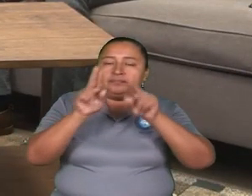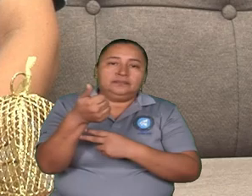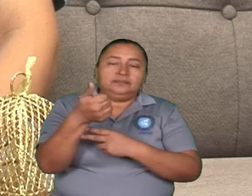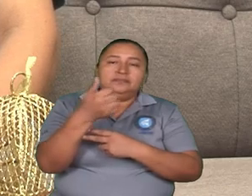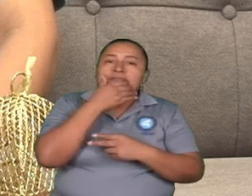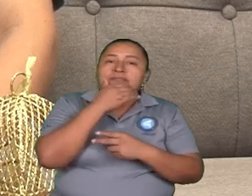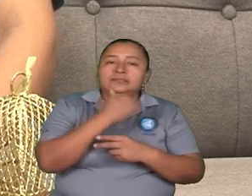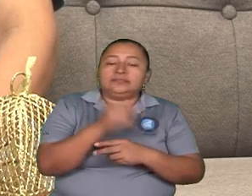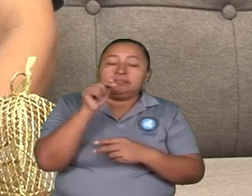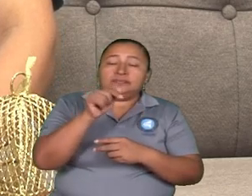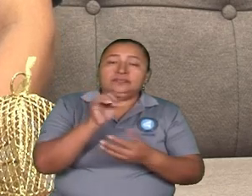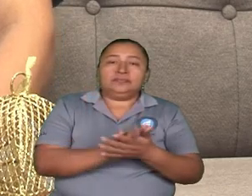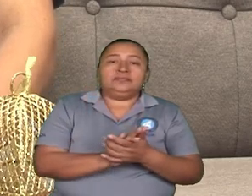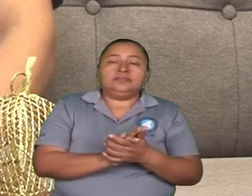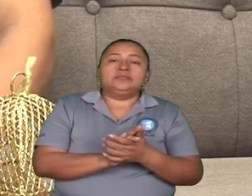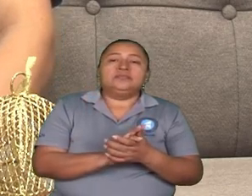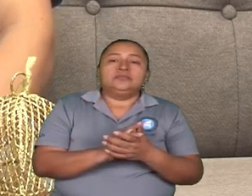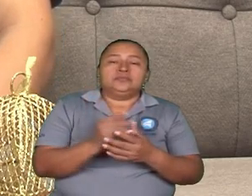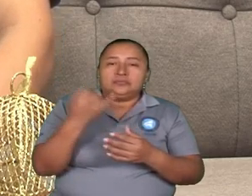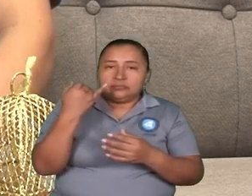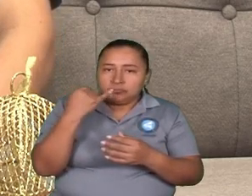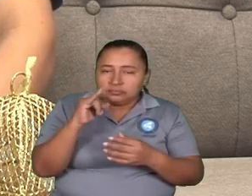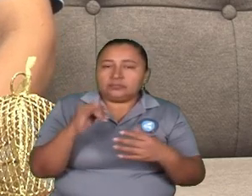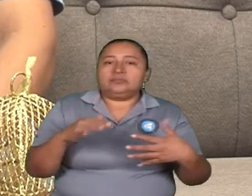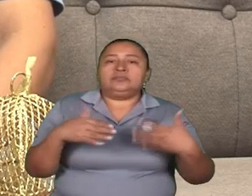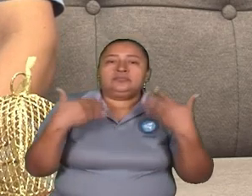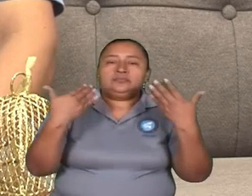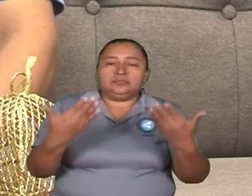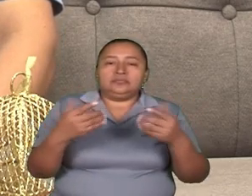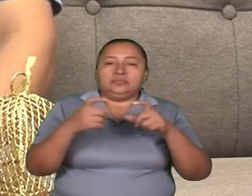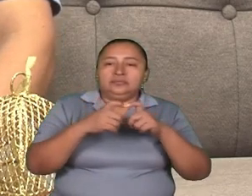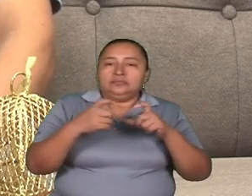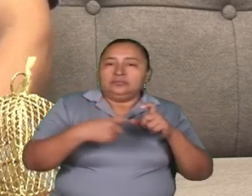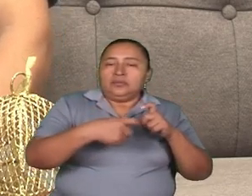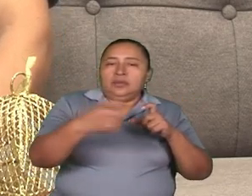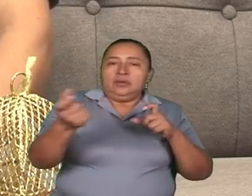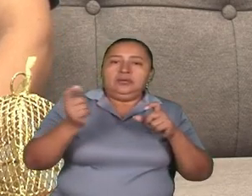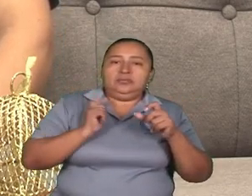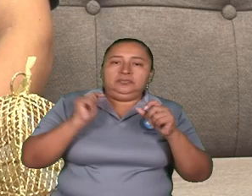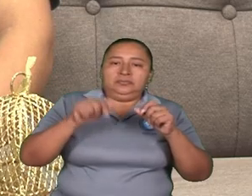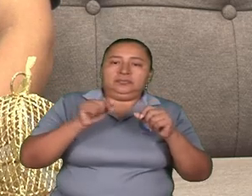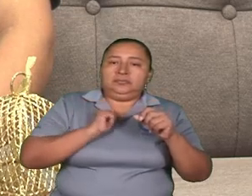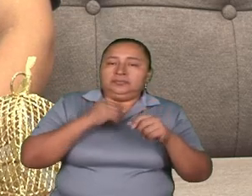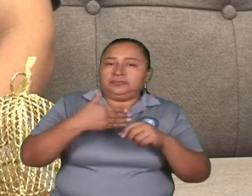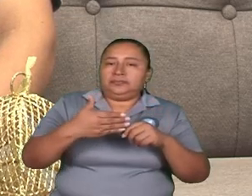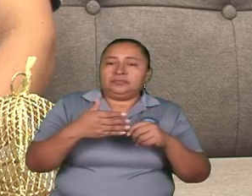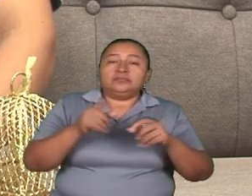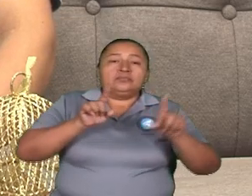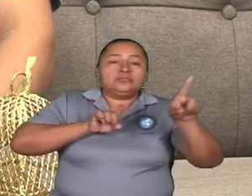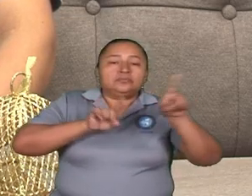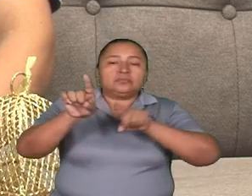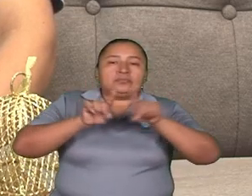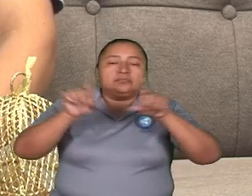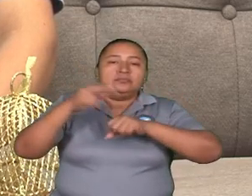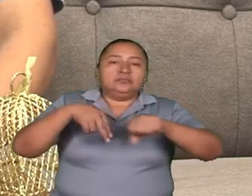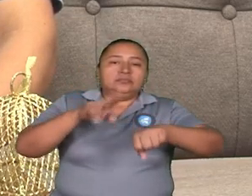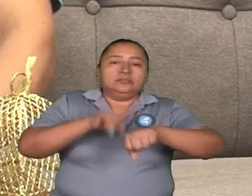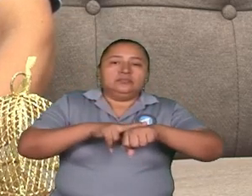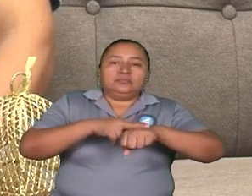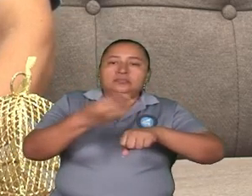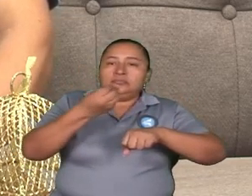central a través de sus instituciones para dar de esas condiciones de seguridad,